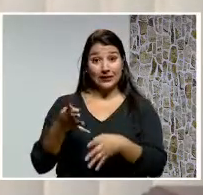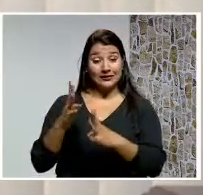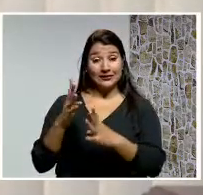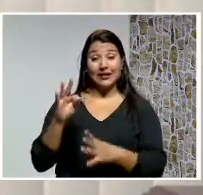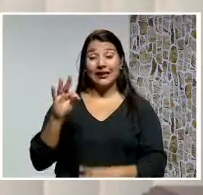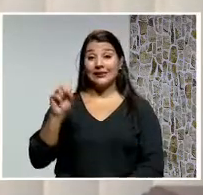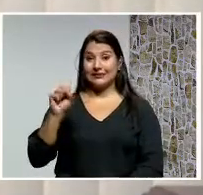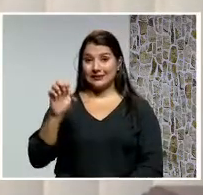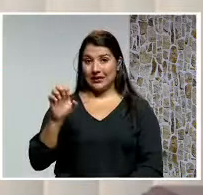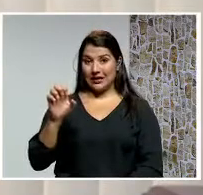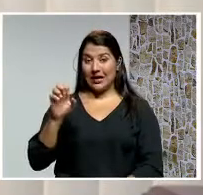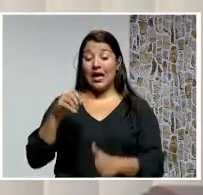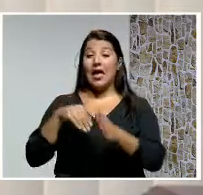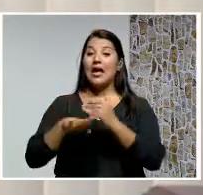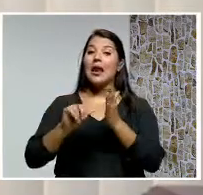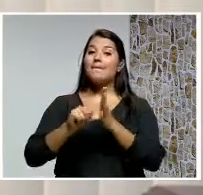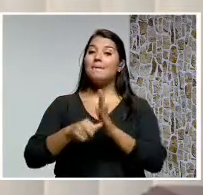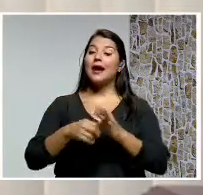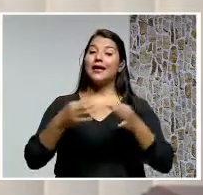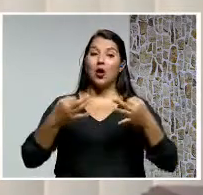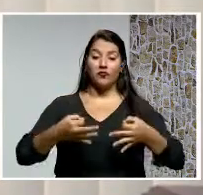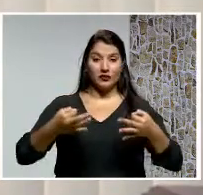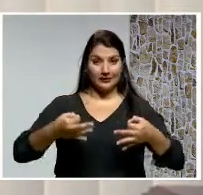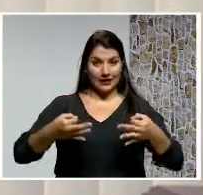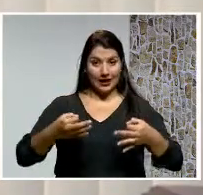tribunal, en el sitio oficial